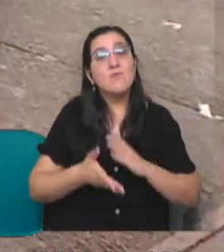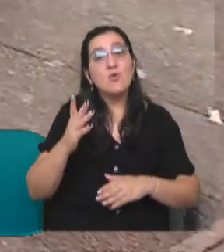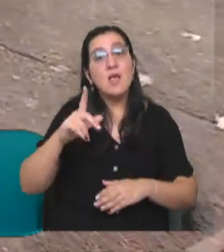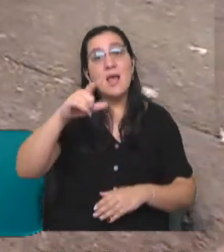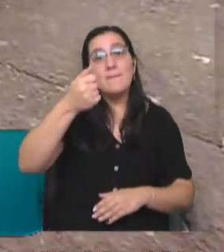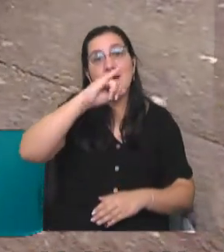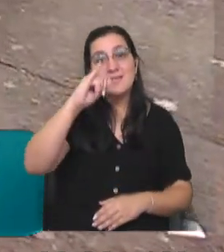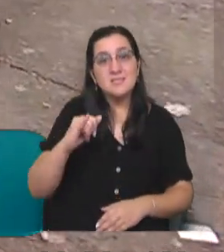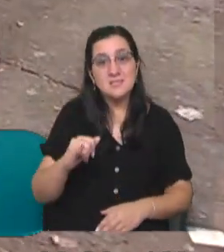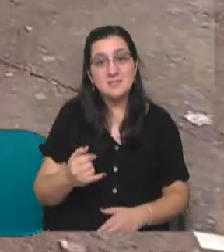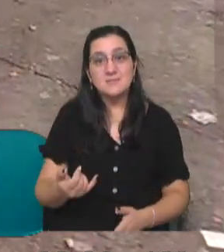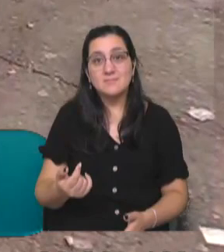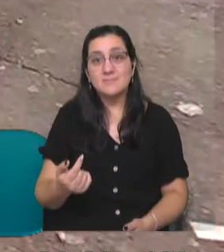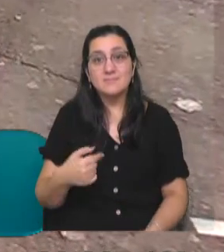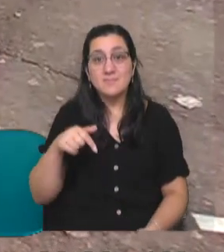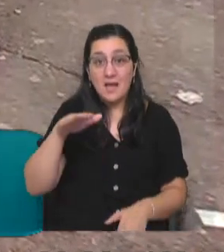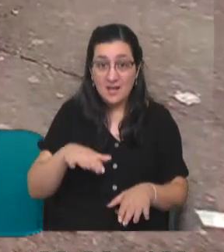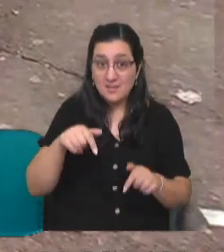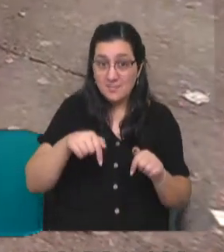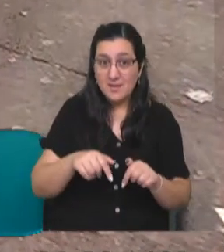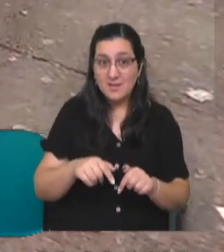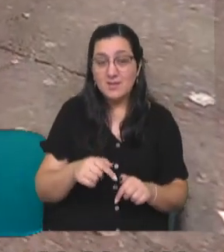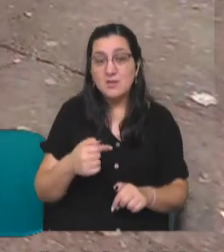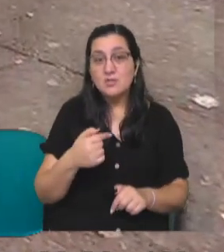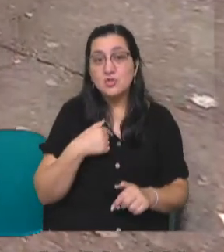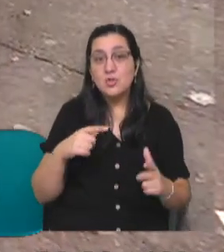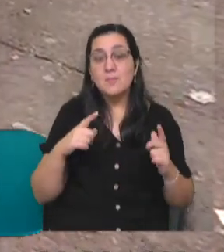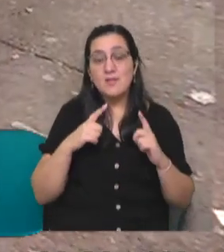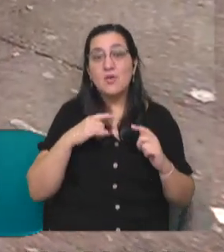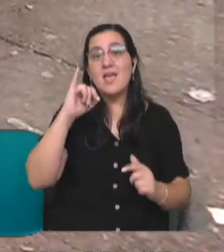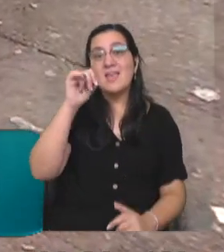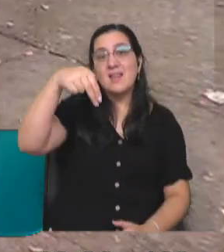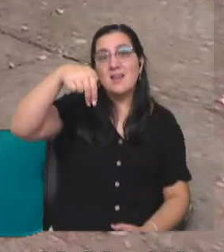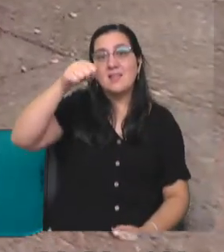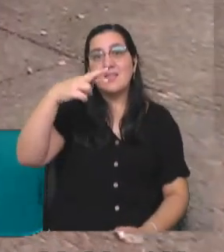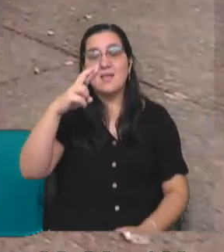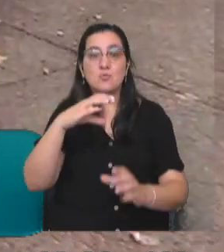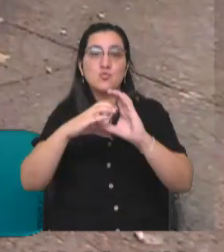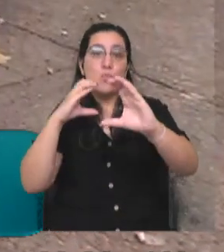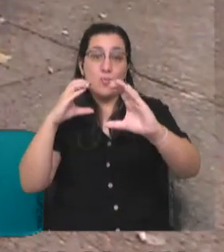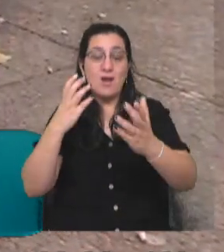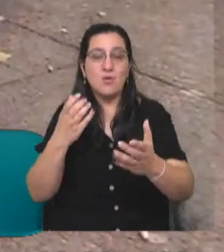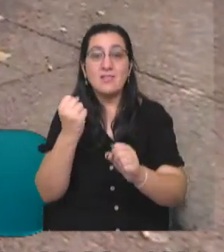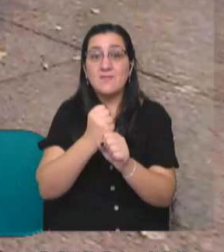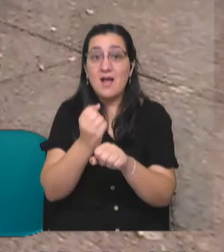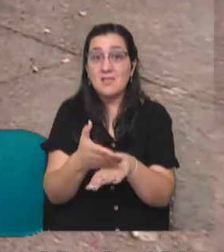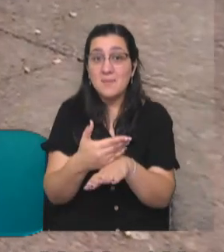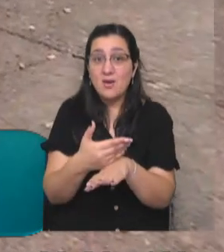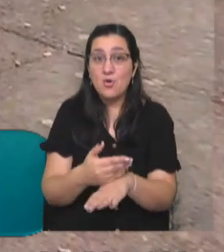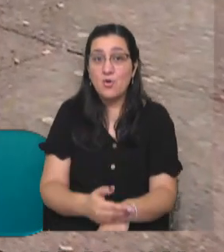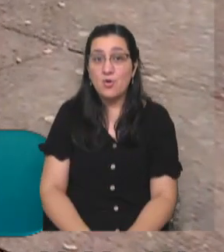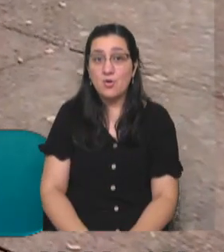el que va para La Paz, ¿viste? Me lo tomo acá. ¿Usted qué está esperando? Esperando un Inter. Un Inter, claro. ¿A trabajar tempranito, vecina?